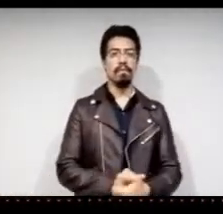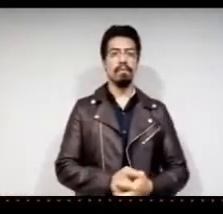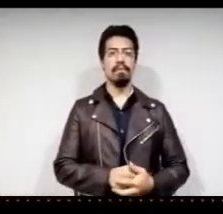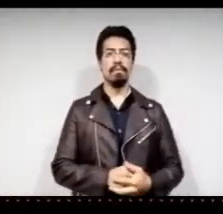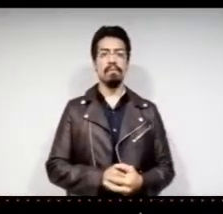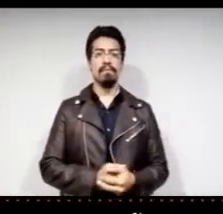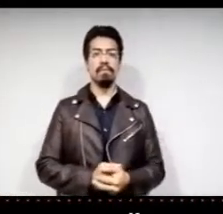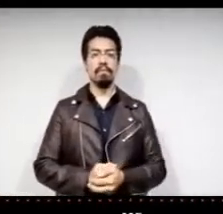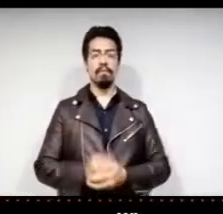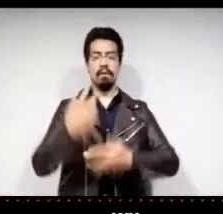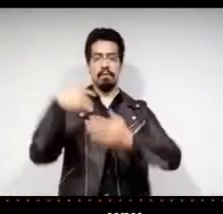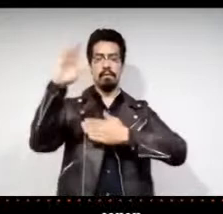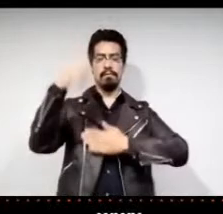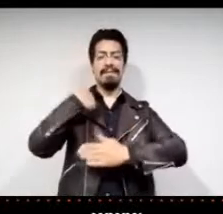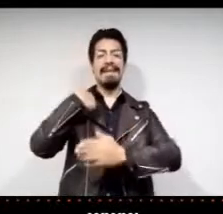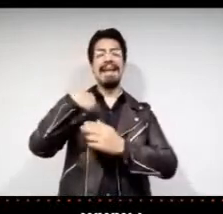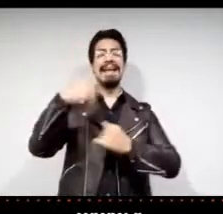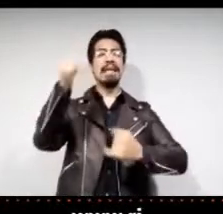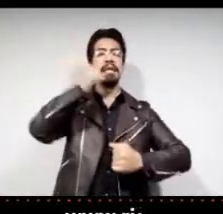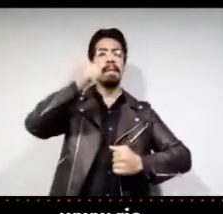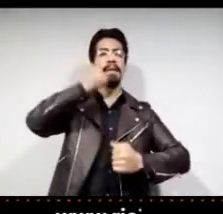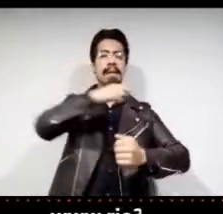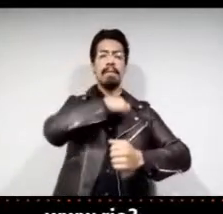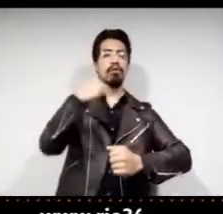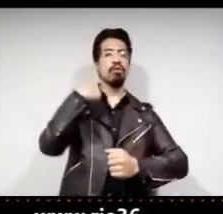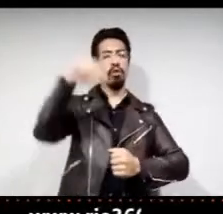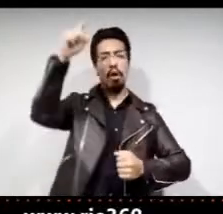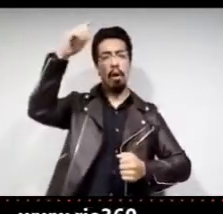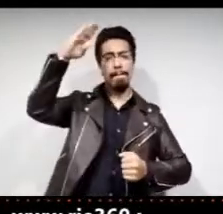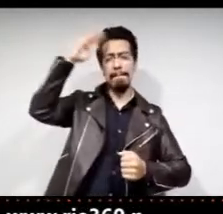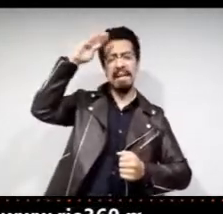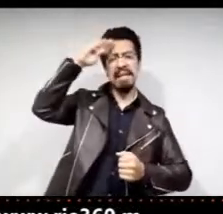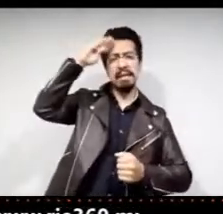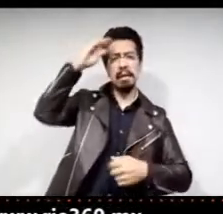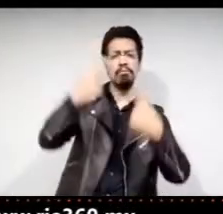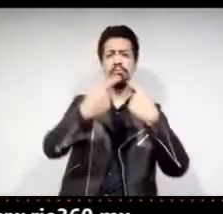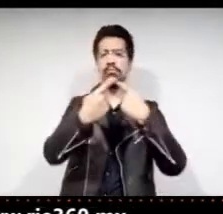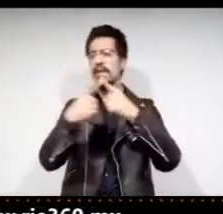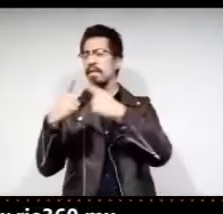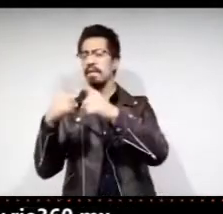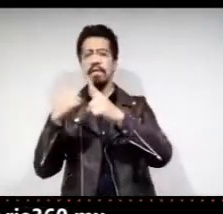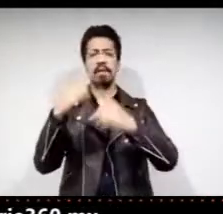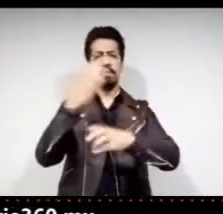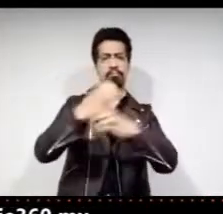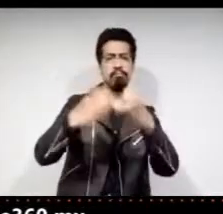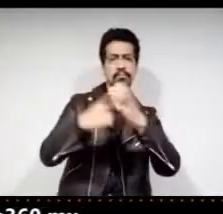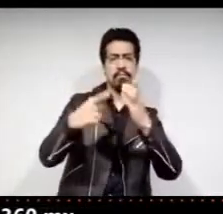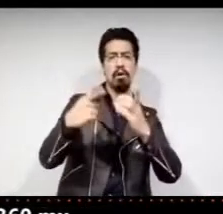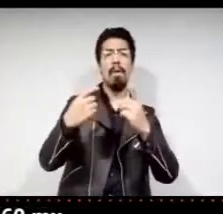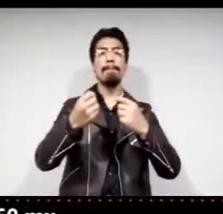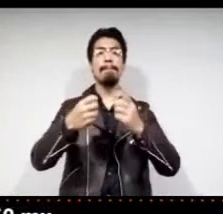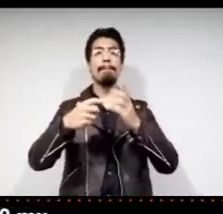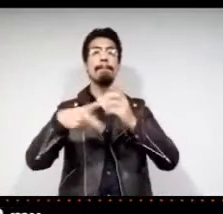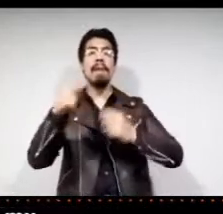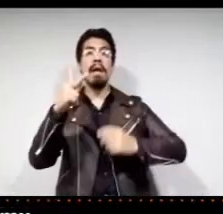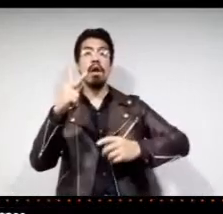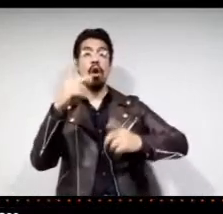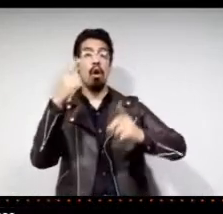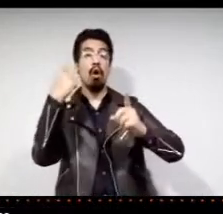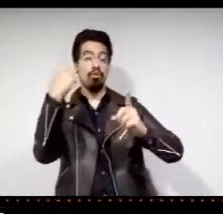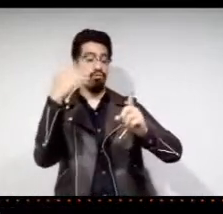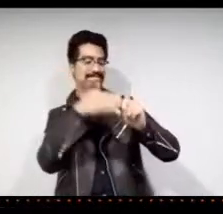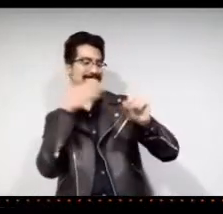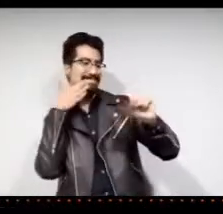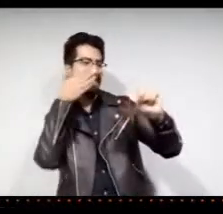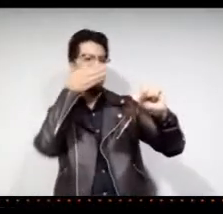Bueno, siempre hemos estado pensando en muchas cosas, ¿no? En términos, y uno de los retos gigantescos es lograr